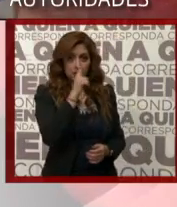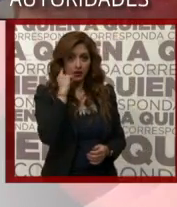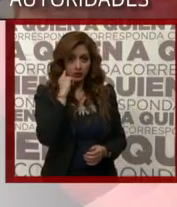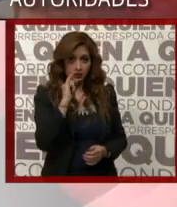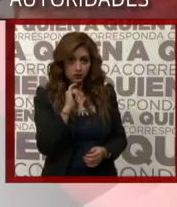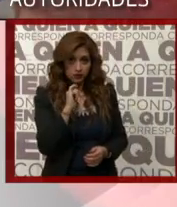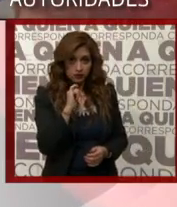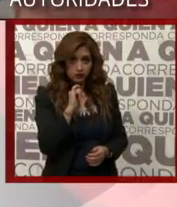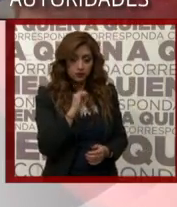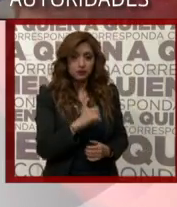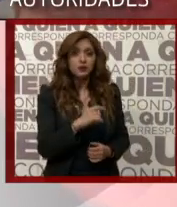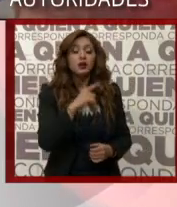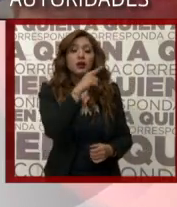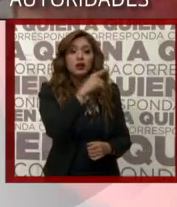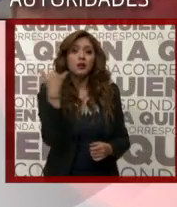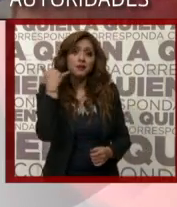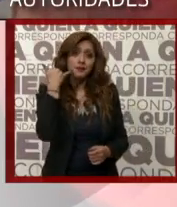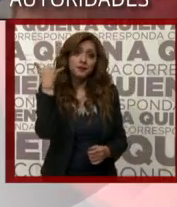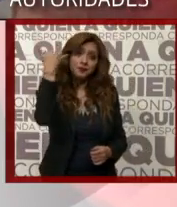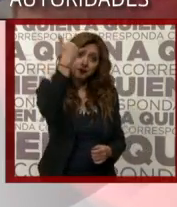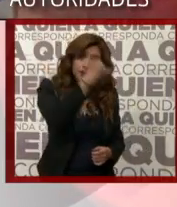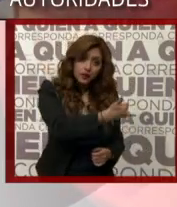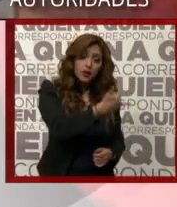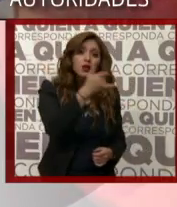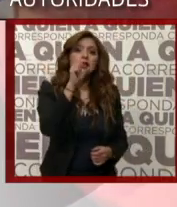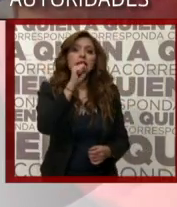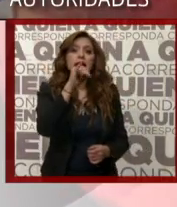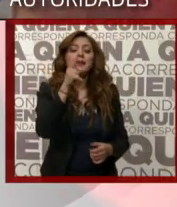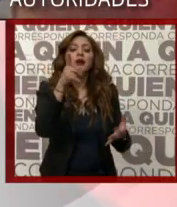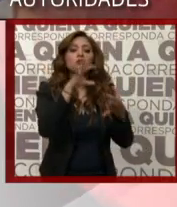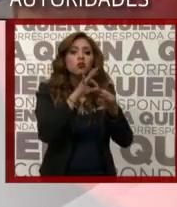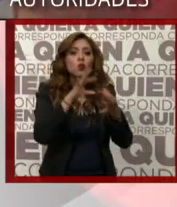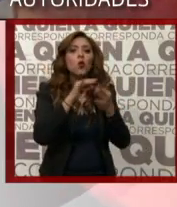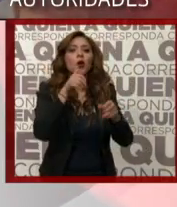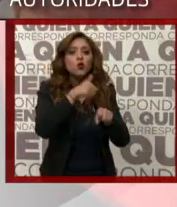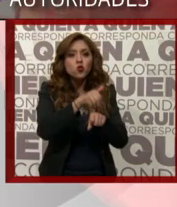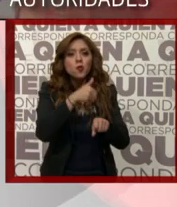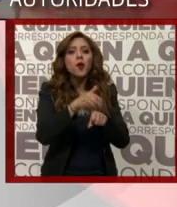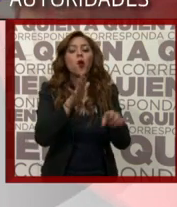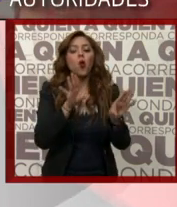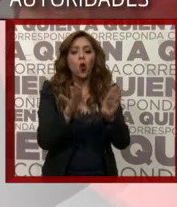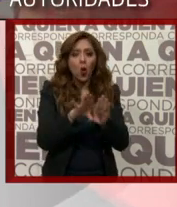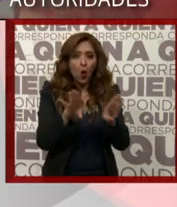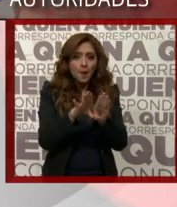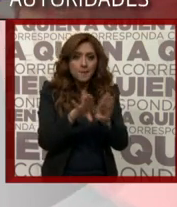Claro que sí, señor. A ver, te van a hablar. Ellos ahora van a te hablar. Va a decir Samia en qué momento, qué teléfono vamos a dar y todo